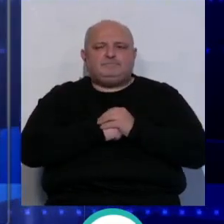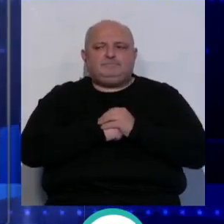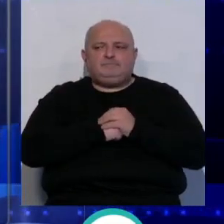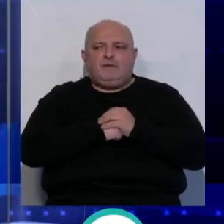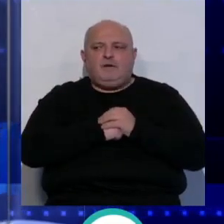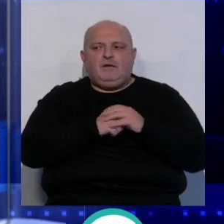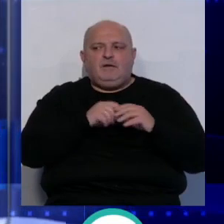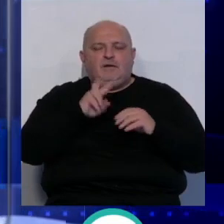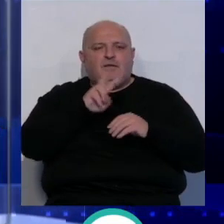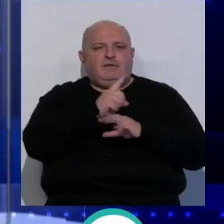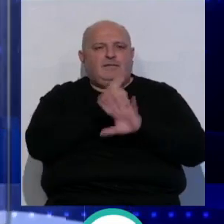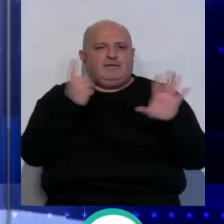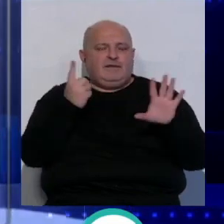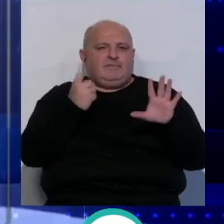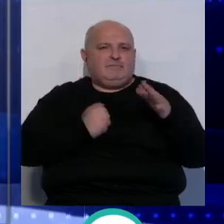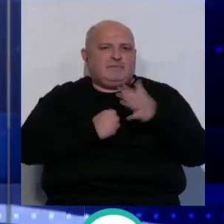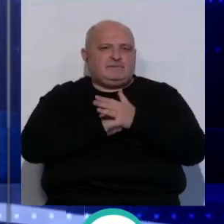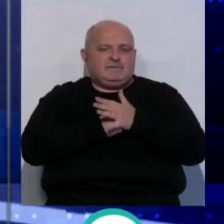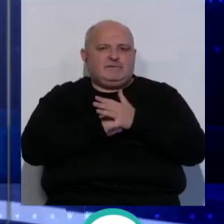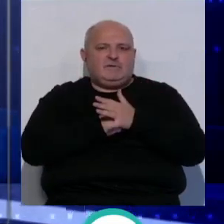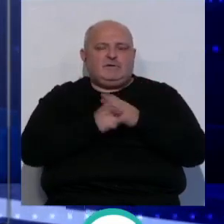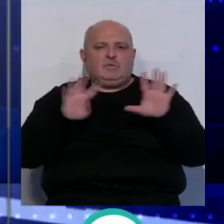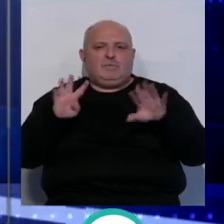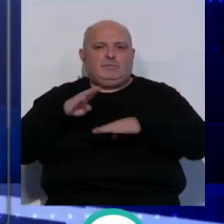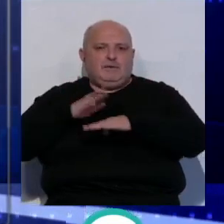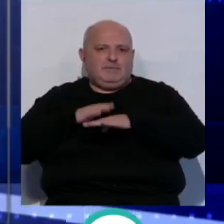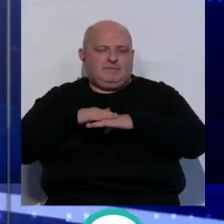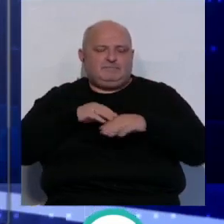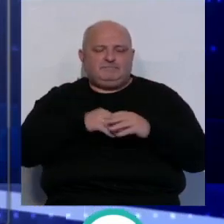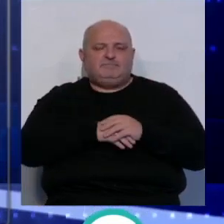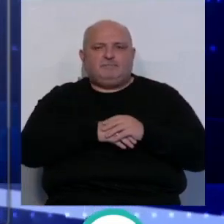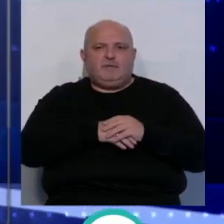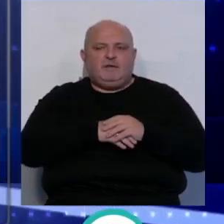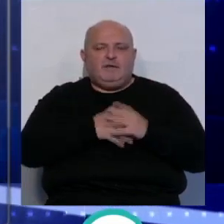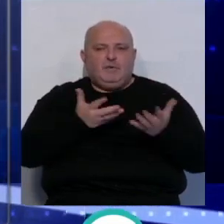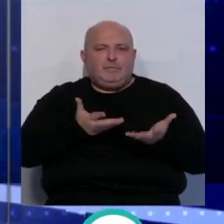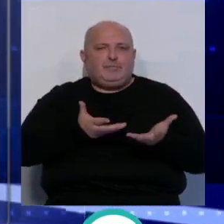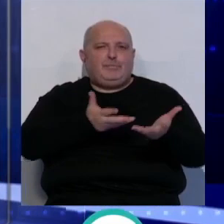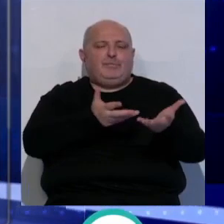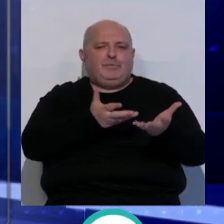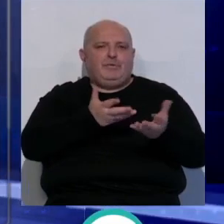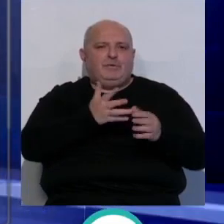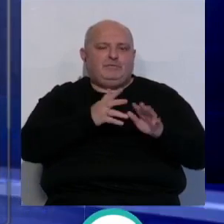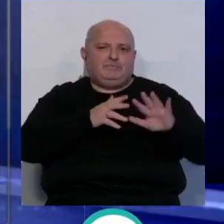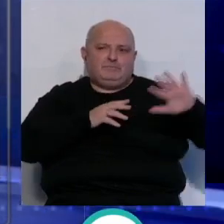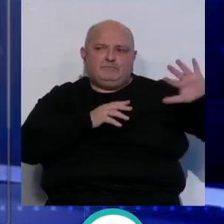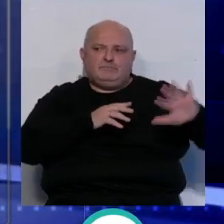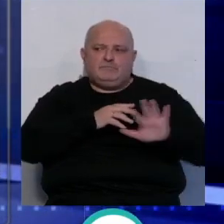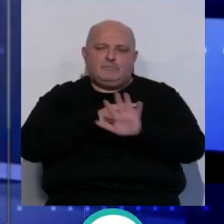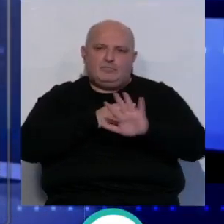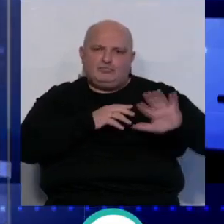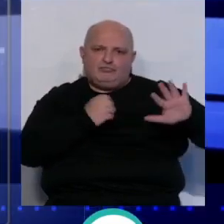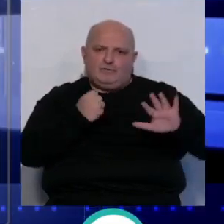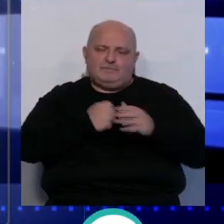entre los 16 grados de máxima y los 9 grados de mínima. Los vientos serán del oeste fuertes en el